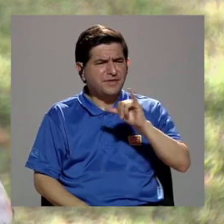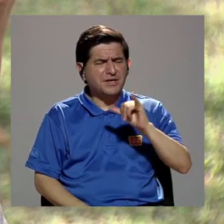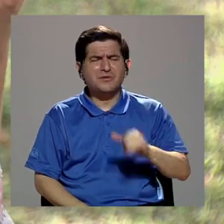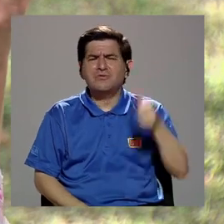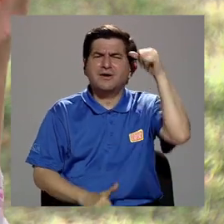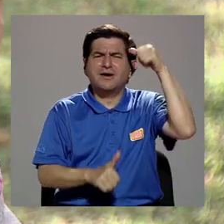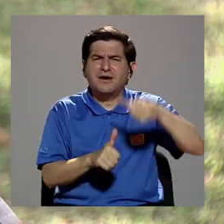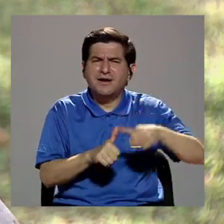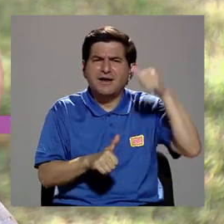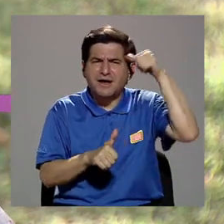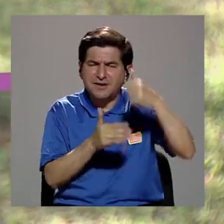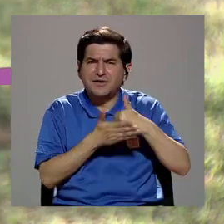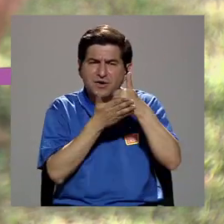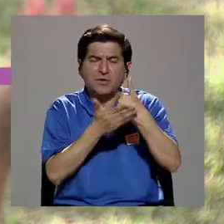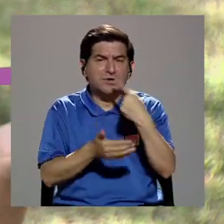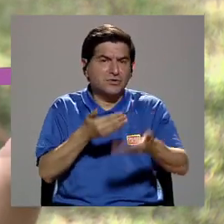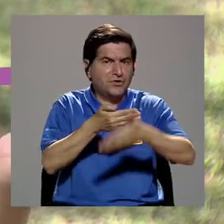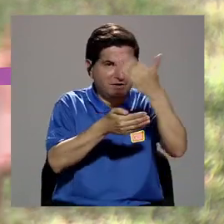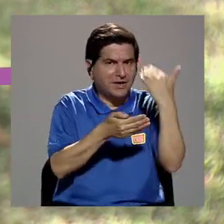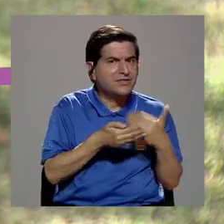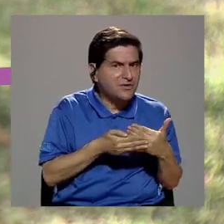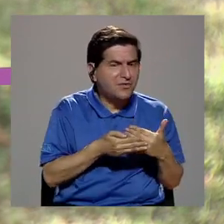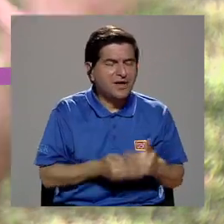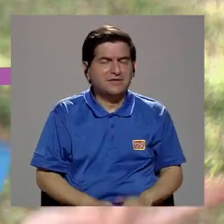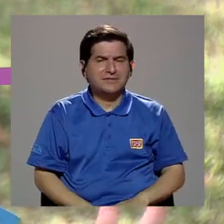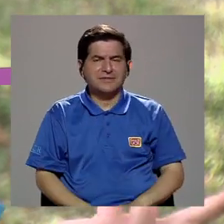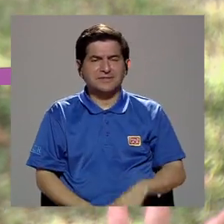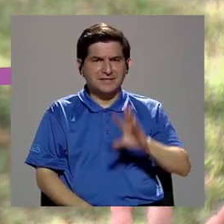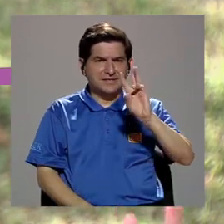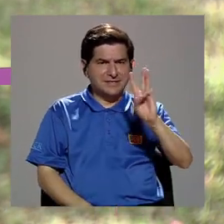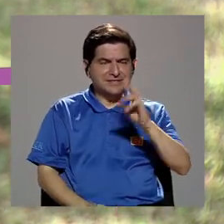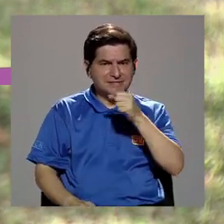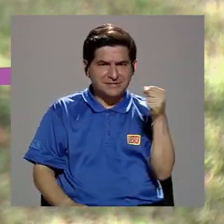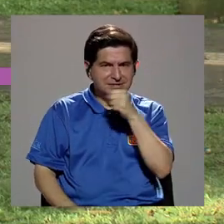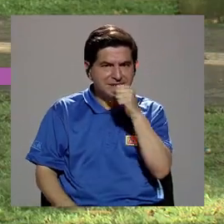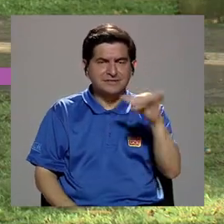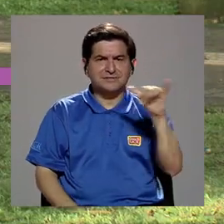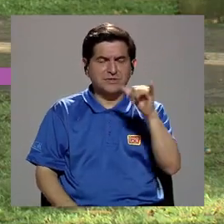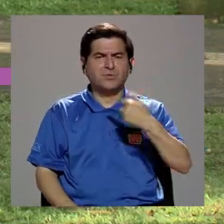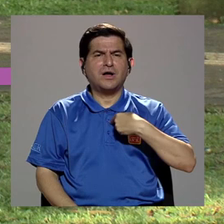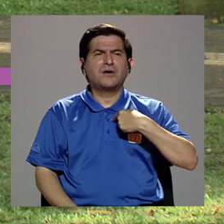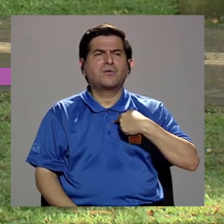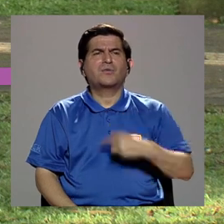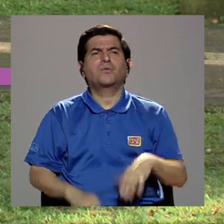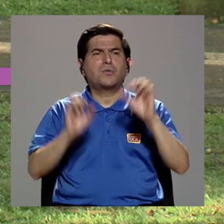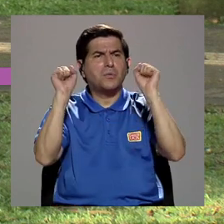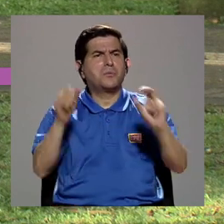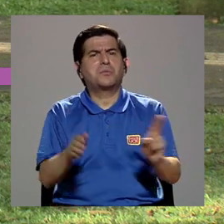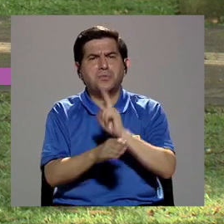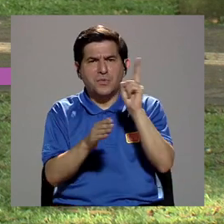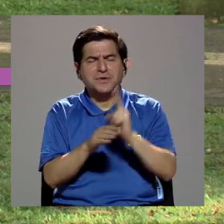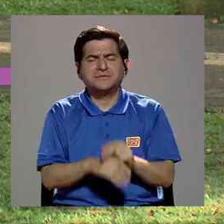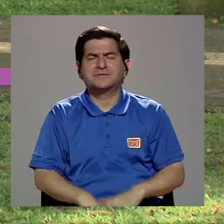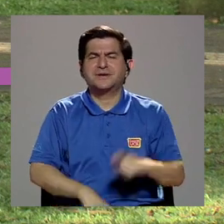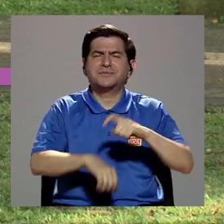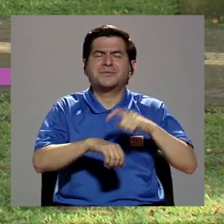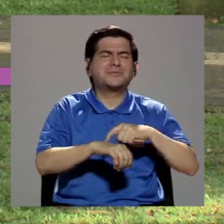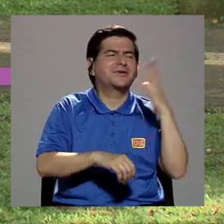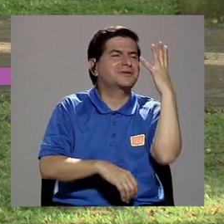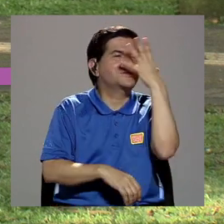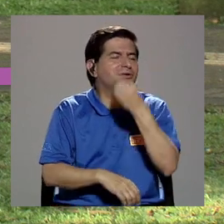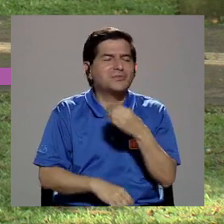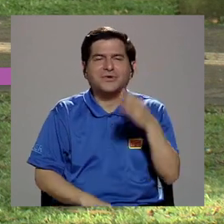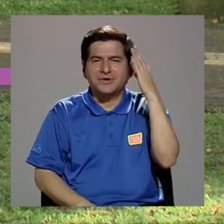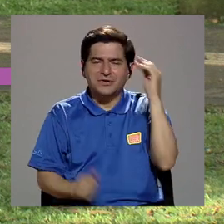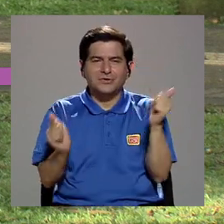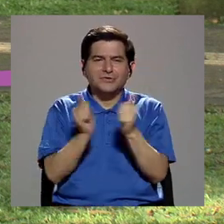a esos recuerdos que usted se refería en el punto de las 6 canciones, ¿verdad? Claro. También porque uno puede recurrir a esos momentos